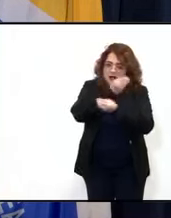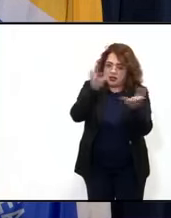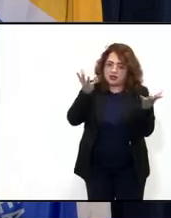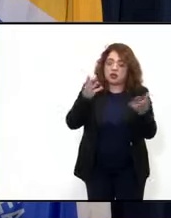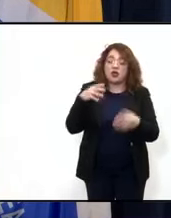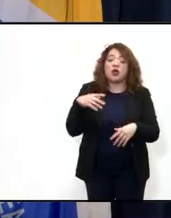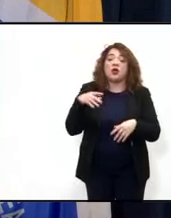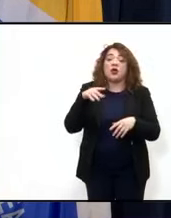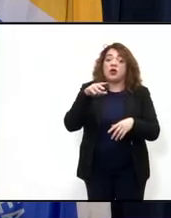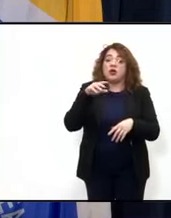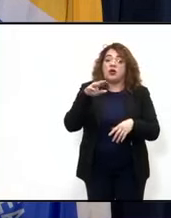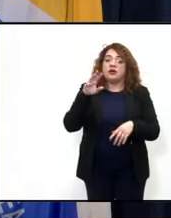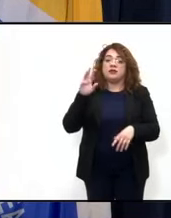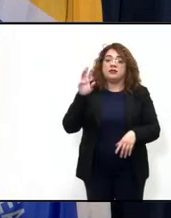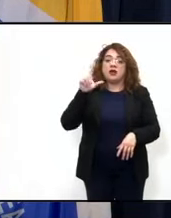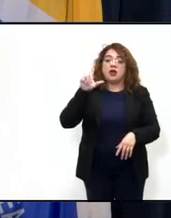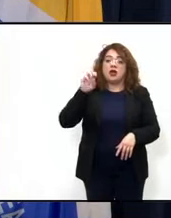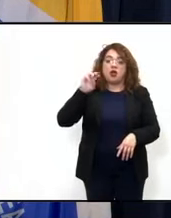sitio de web en